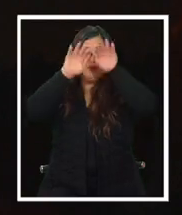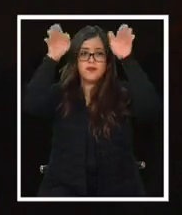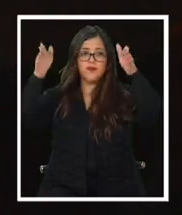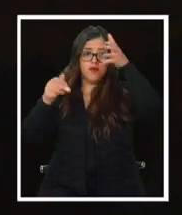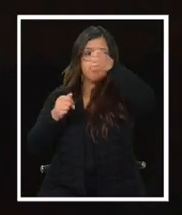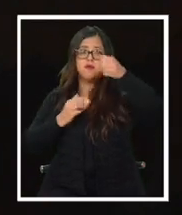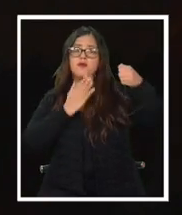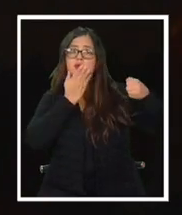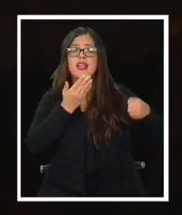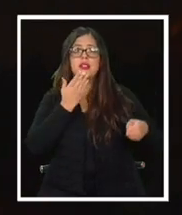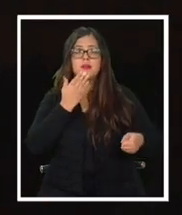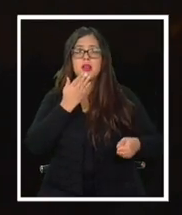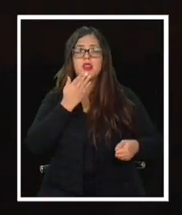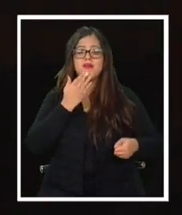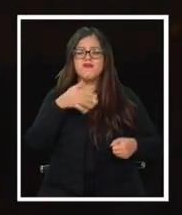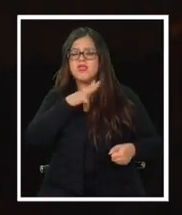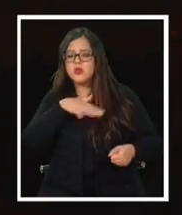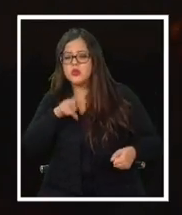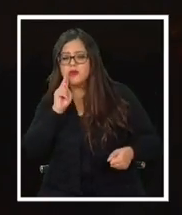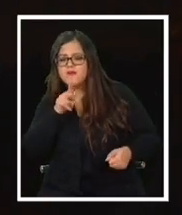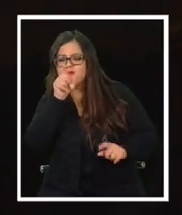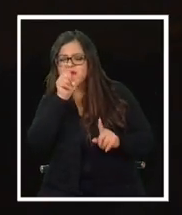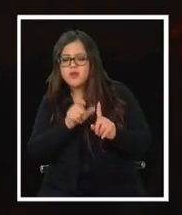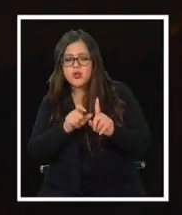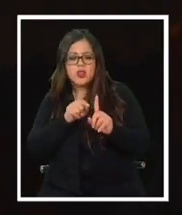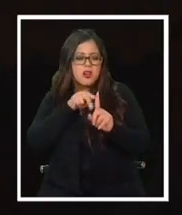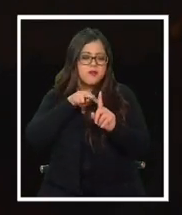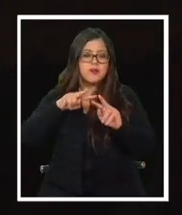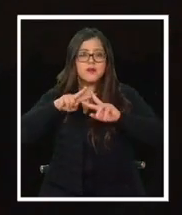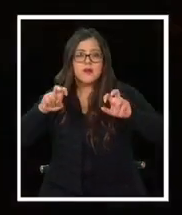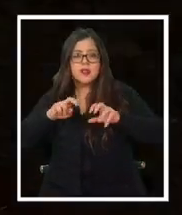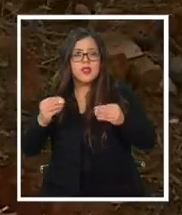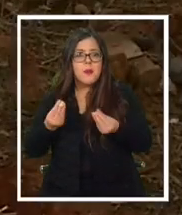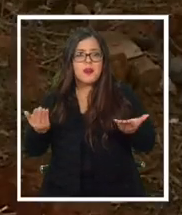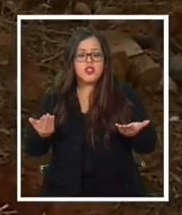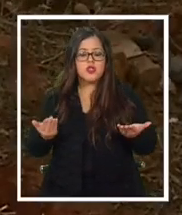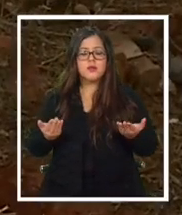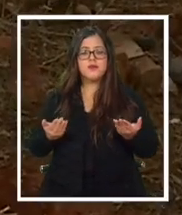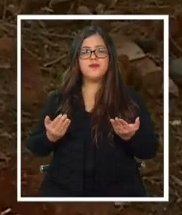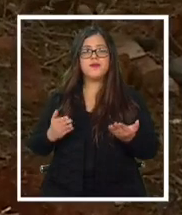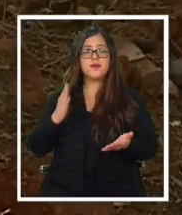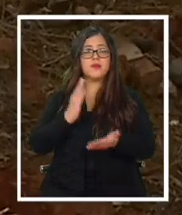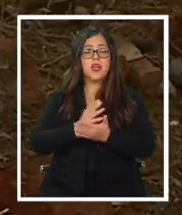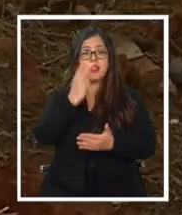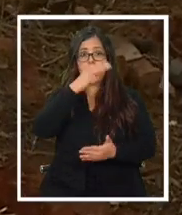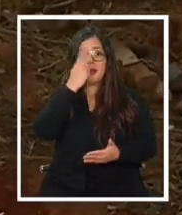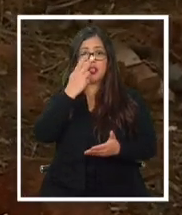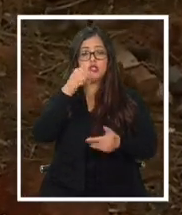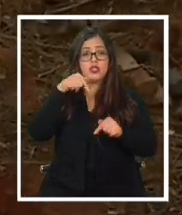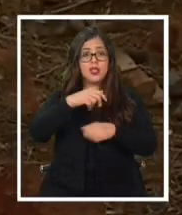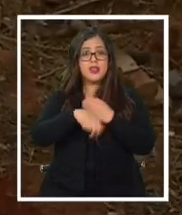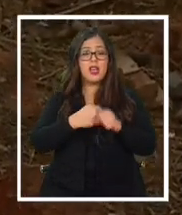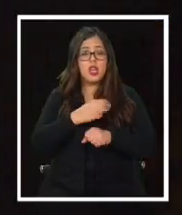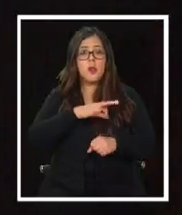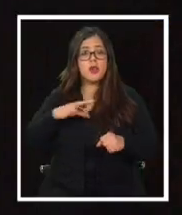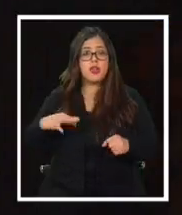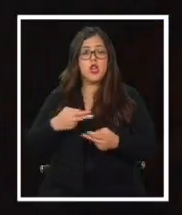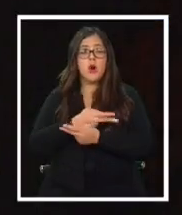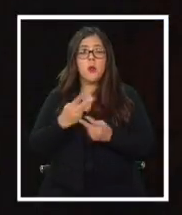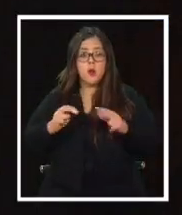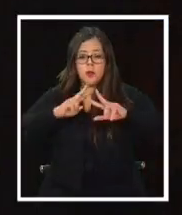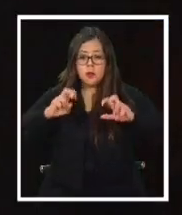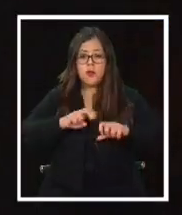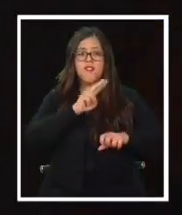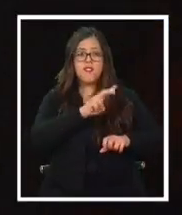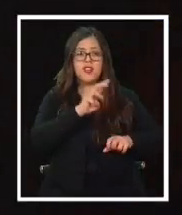encontraba esta víctima que se está indagando el momento en sí porque sucederá lo hecho hasta marzo del presente año el ministerio público ha investigado